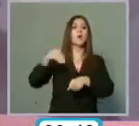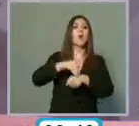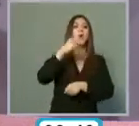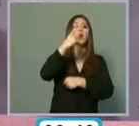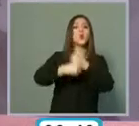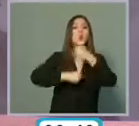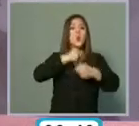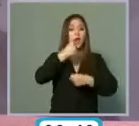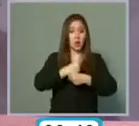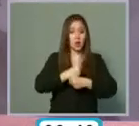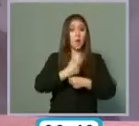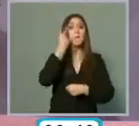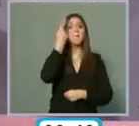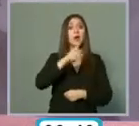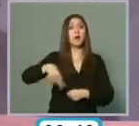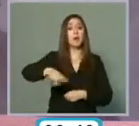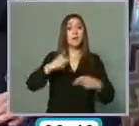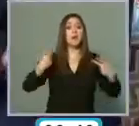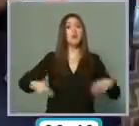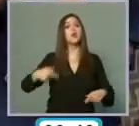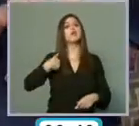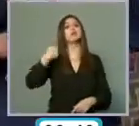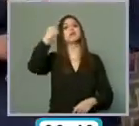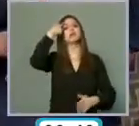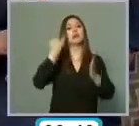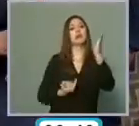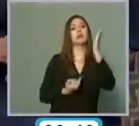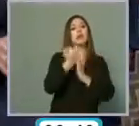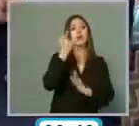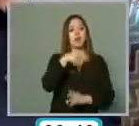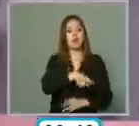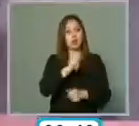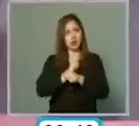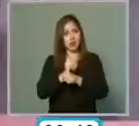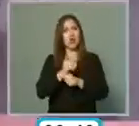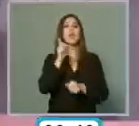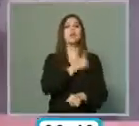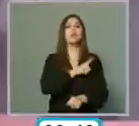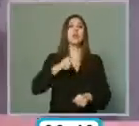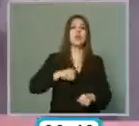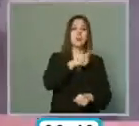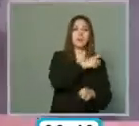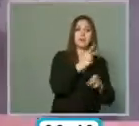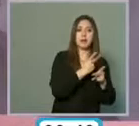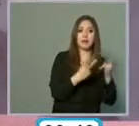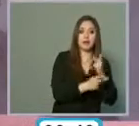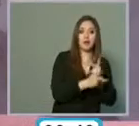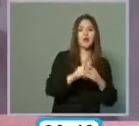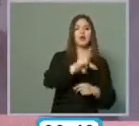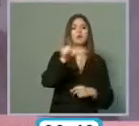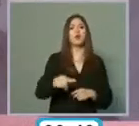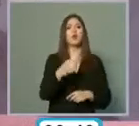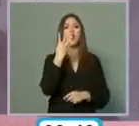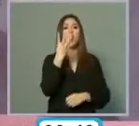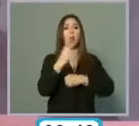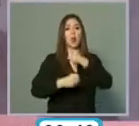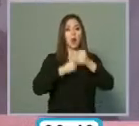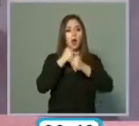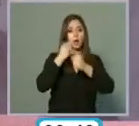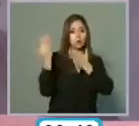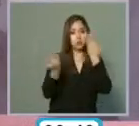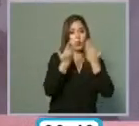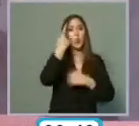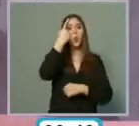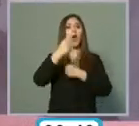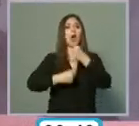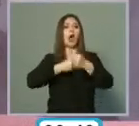ya optan por la licenciatura, es con la preparatoria y 4 años de estudio, 1 año de servicio social. Okay. Muy bien.